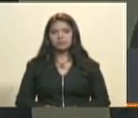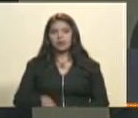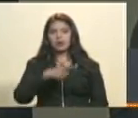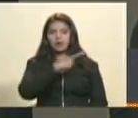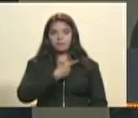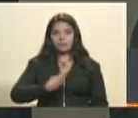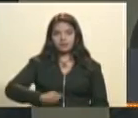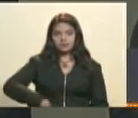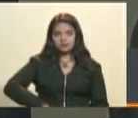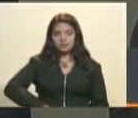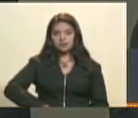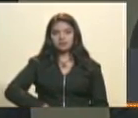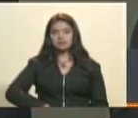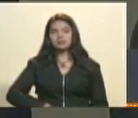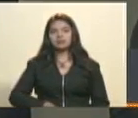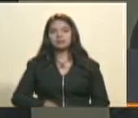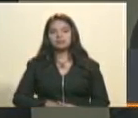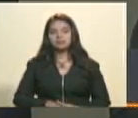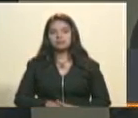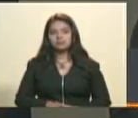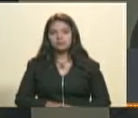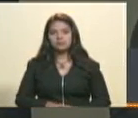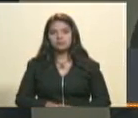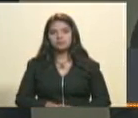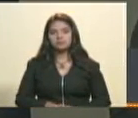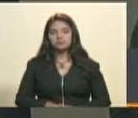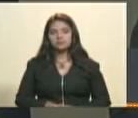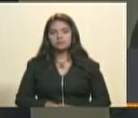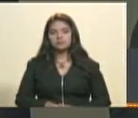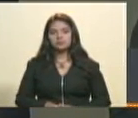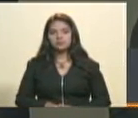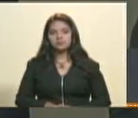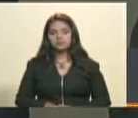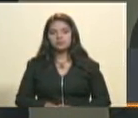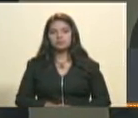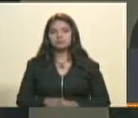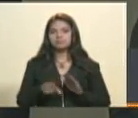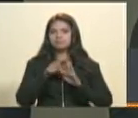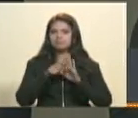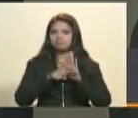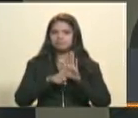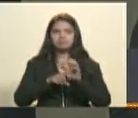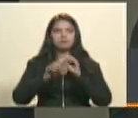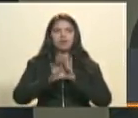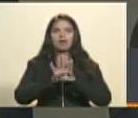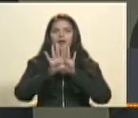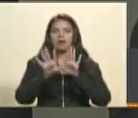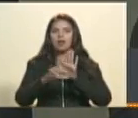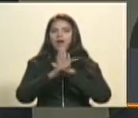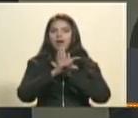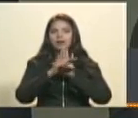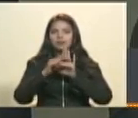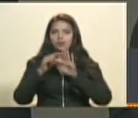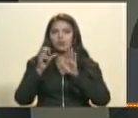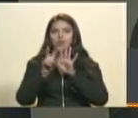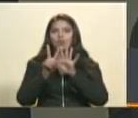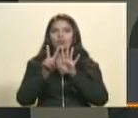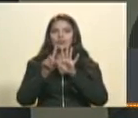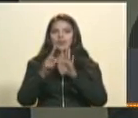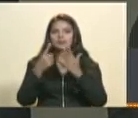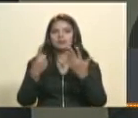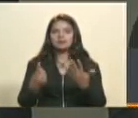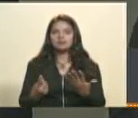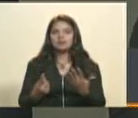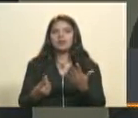Consejo Moral Republicano, en uso de sus competencias establecidas en el artículo 16, numeral 3 de la